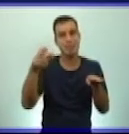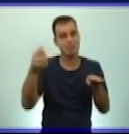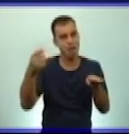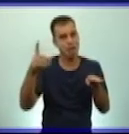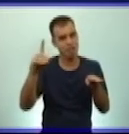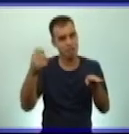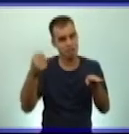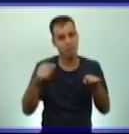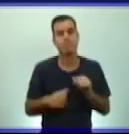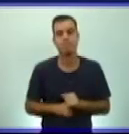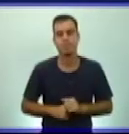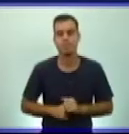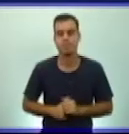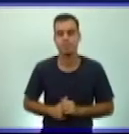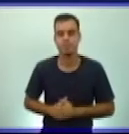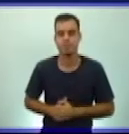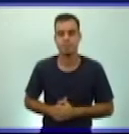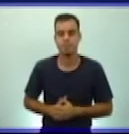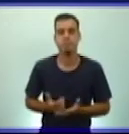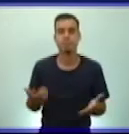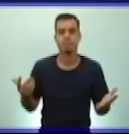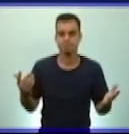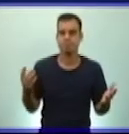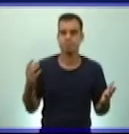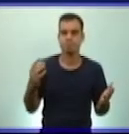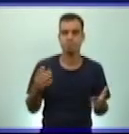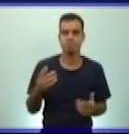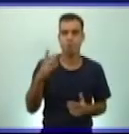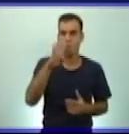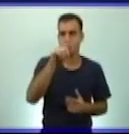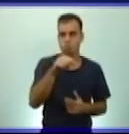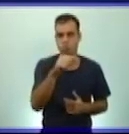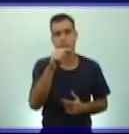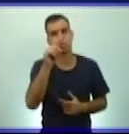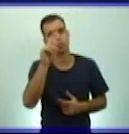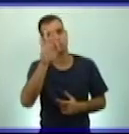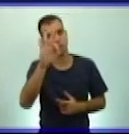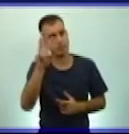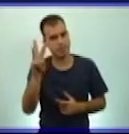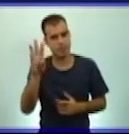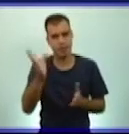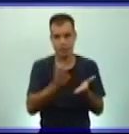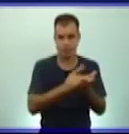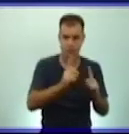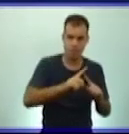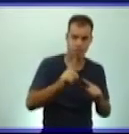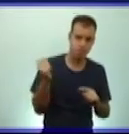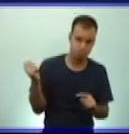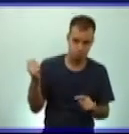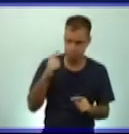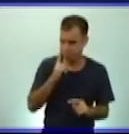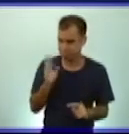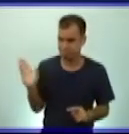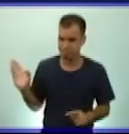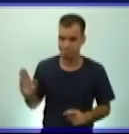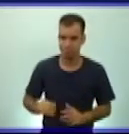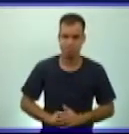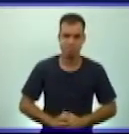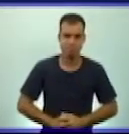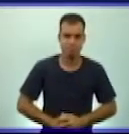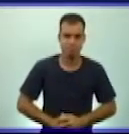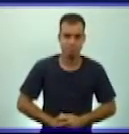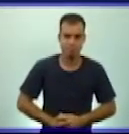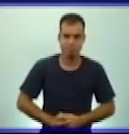bien, vamos a la actividad 483 del libro de texto. En el inciso A, les habla de